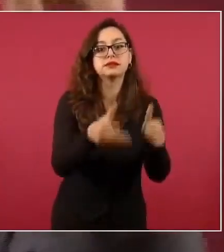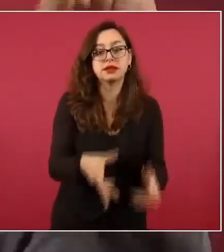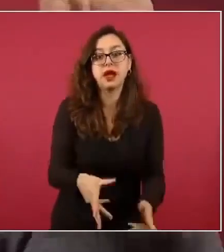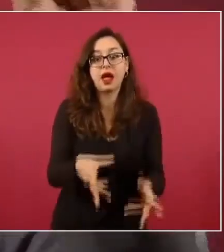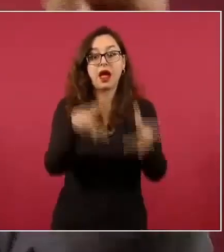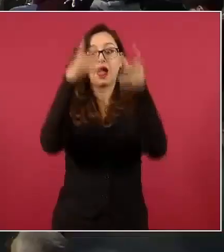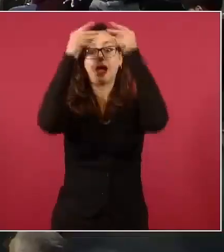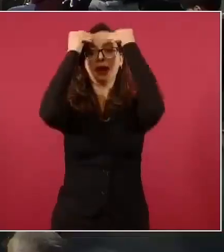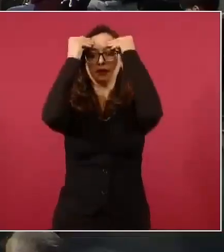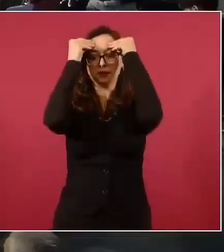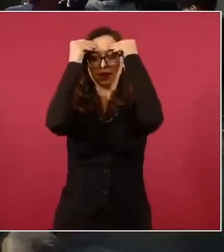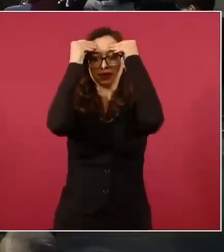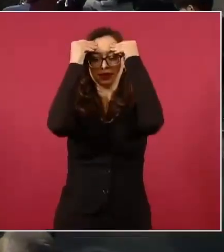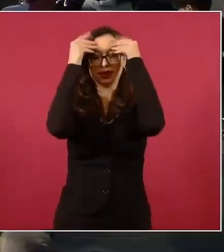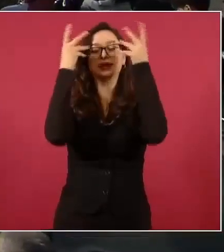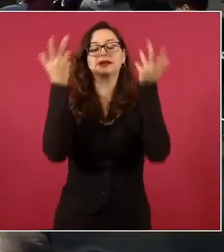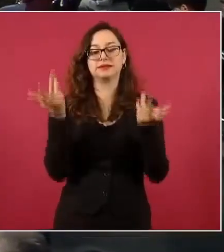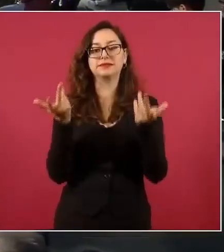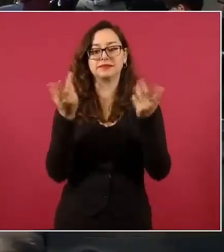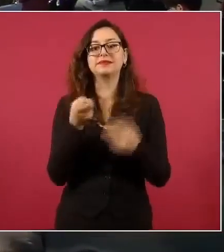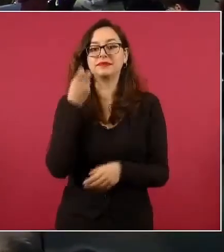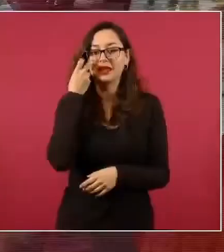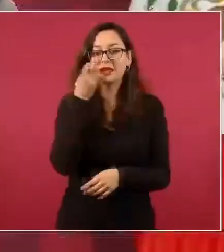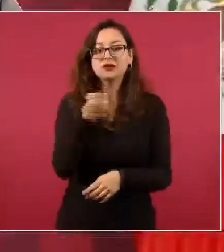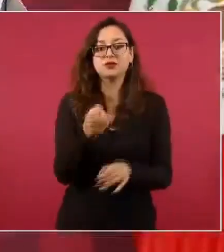cuando se están tocando estos temas,